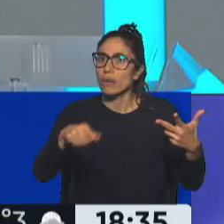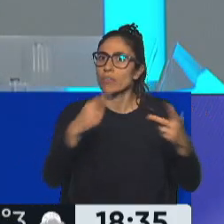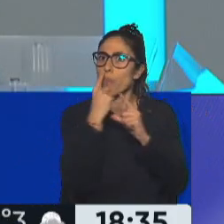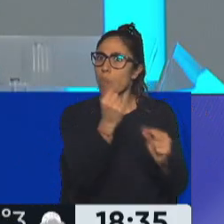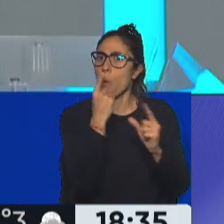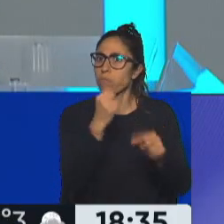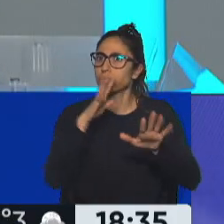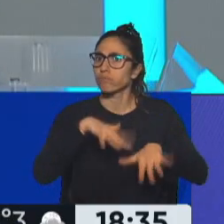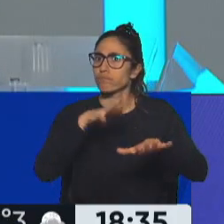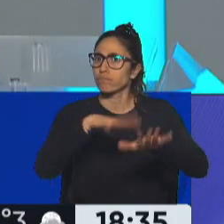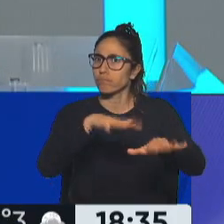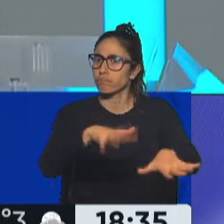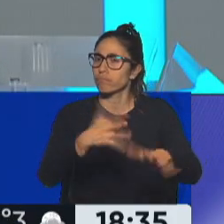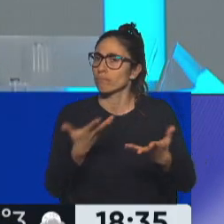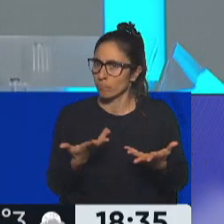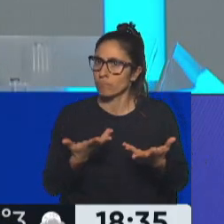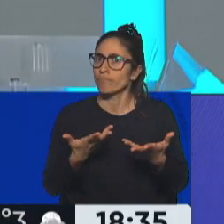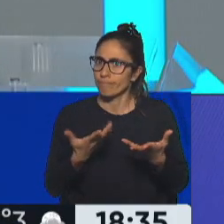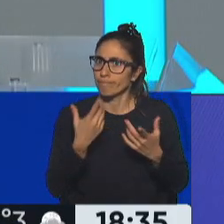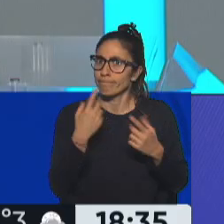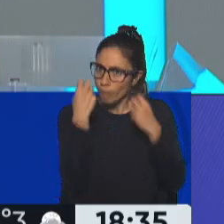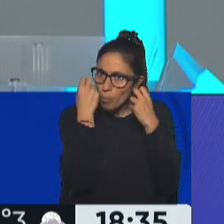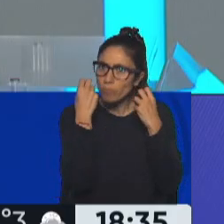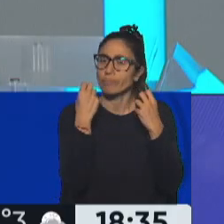ese malestar social lo ha